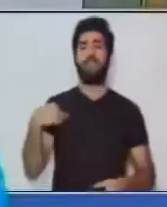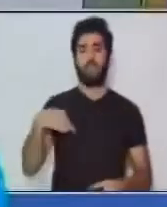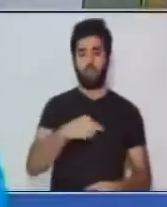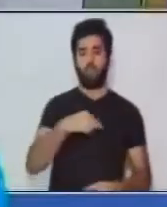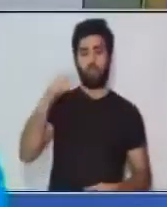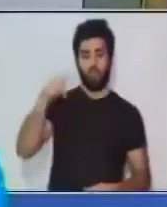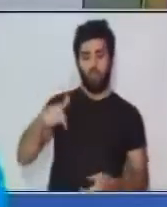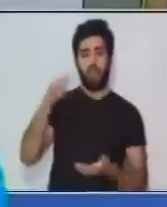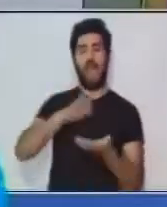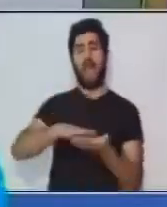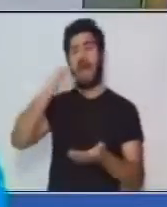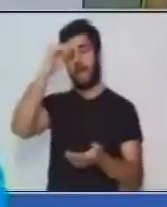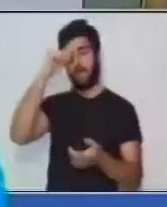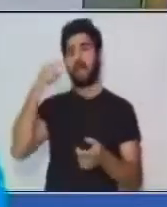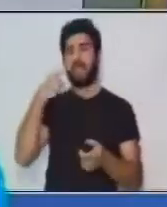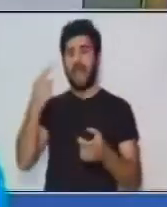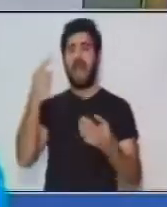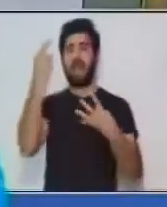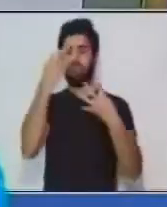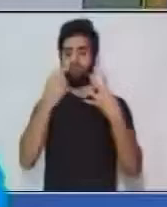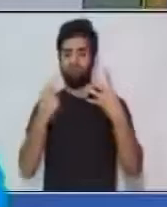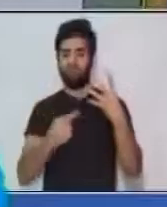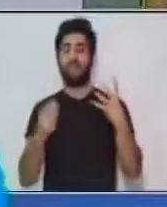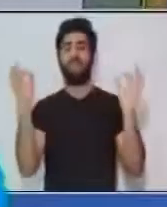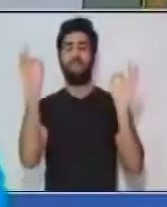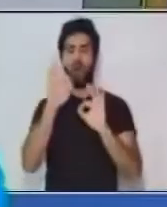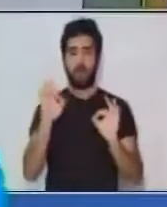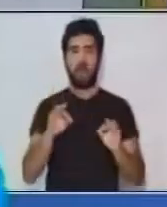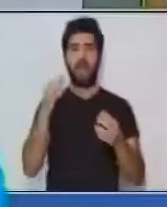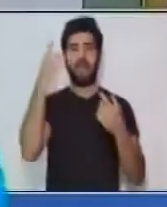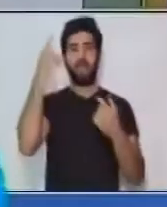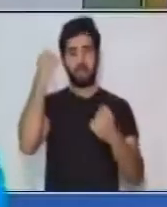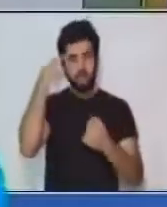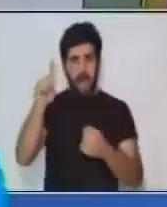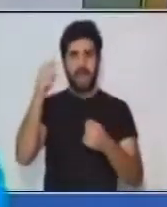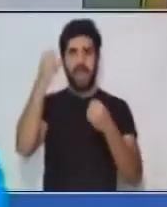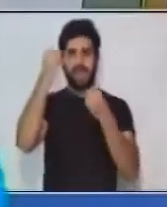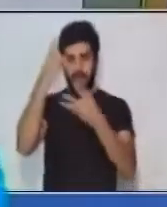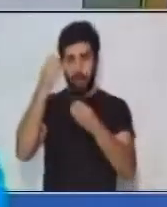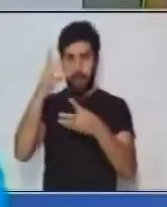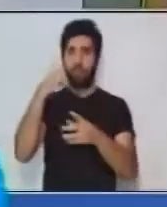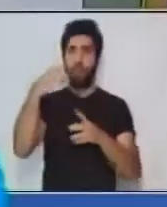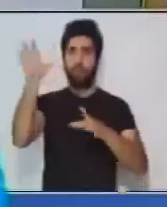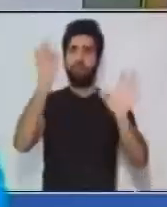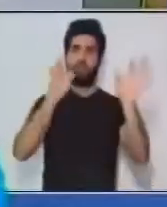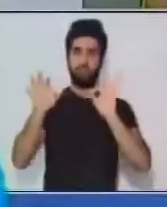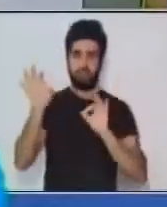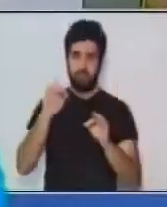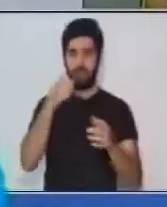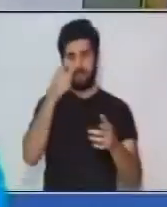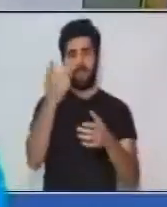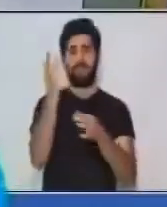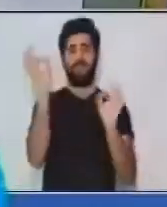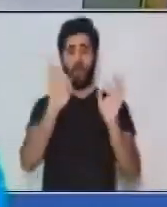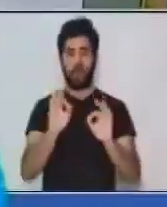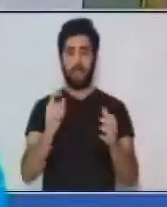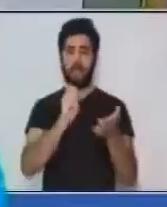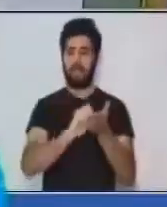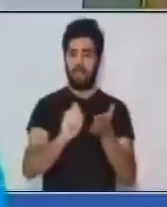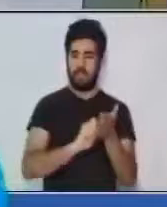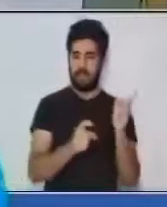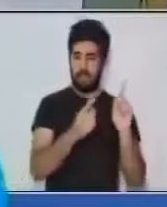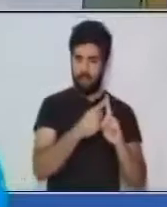hoy? ¿Logramos identificar los tipos de fuentes que existen y también las escritas y las tecnológicas? Vamos a